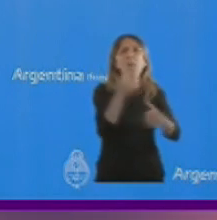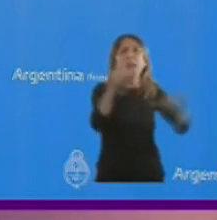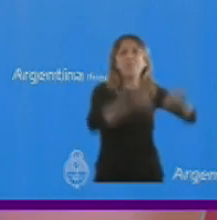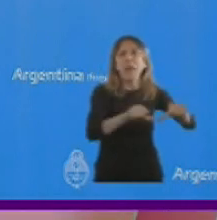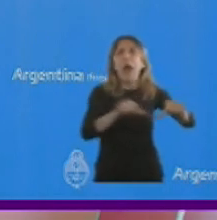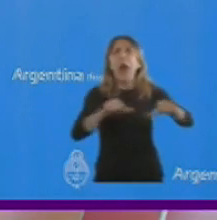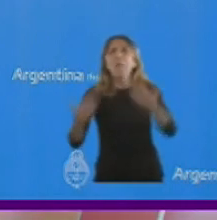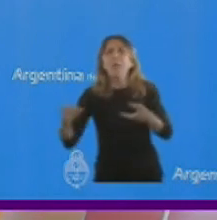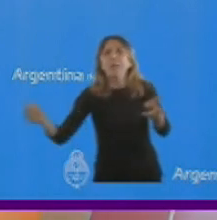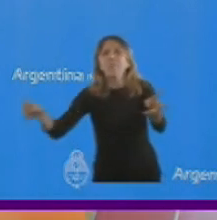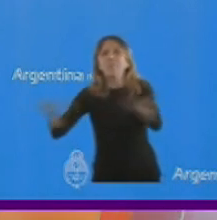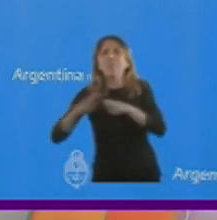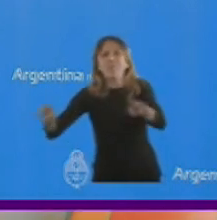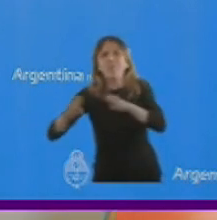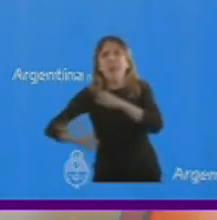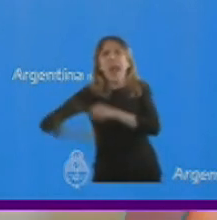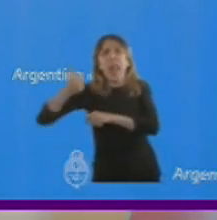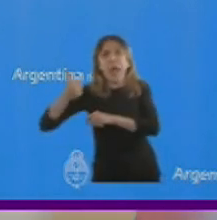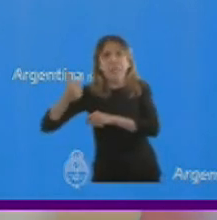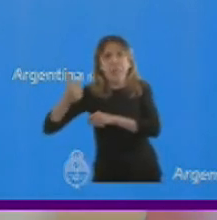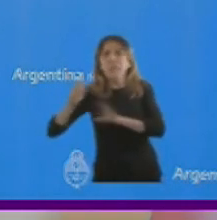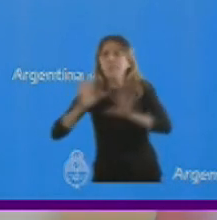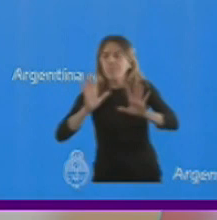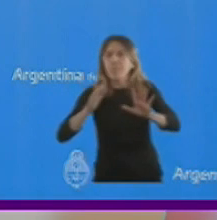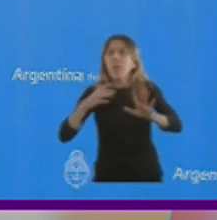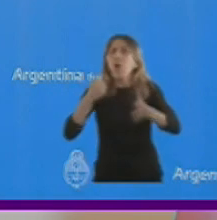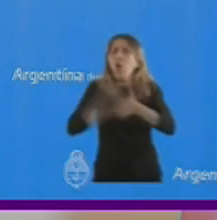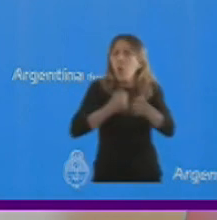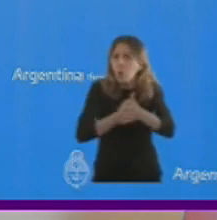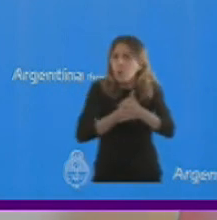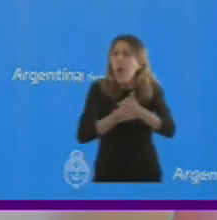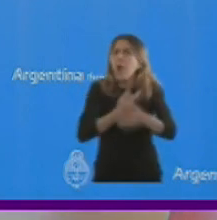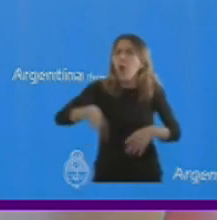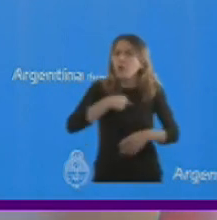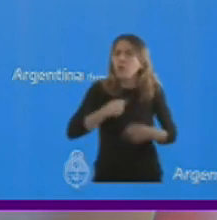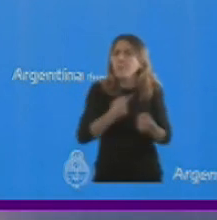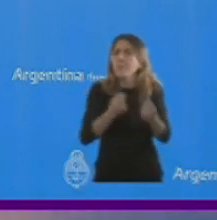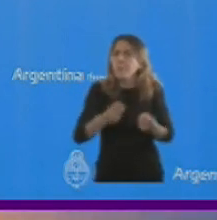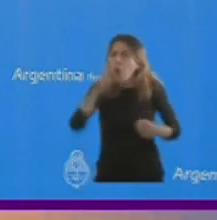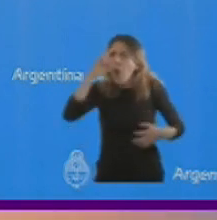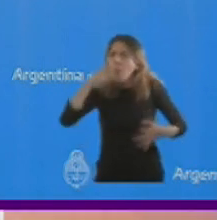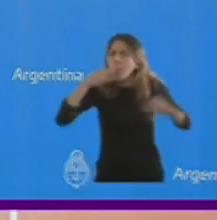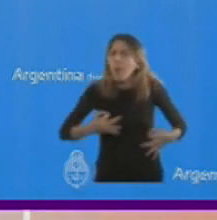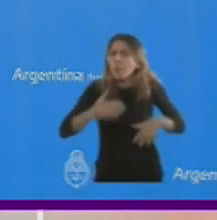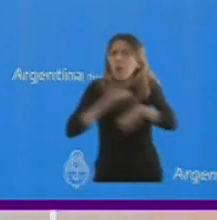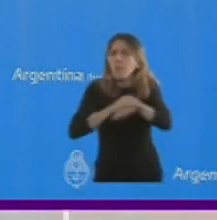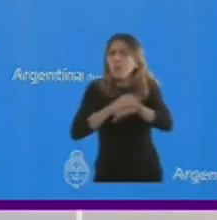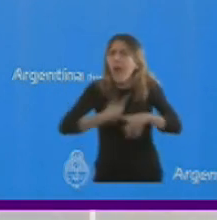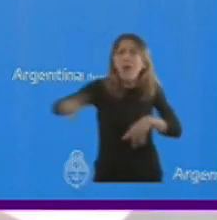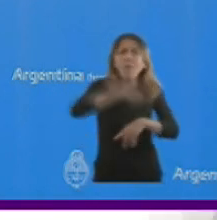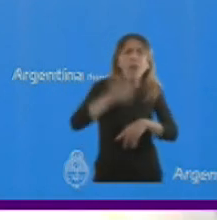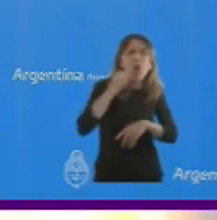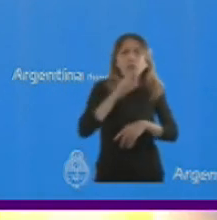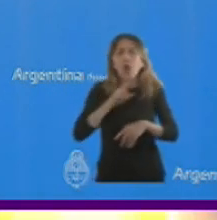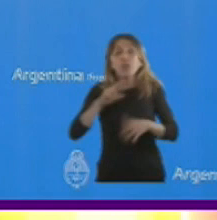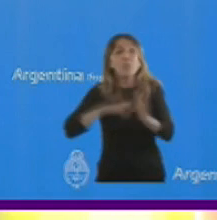la senaduría por la provincia de buenos crees de todo modo que no va a llegar a la ruptura yo creo que no no puede haber una ruptura y en caso de que